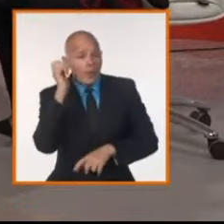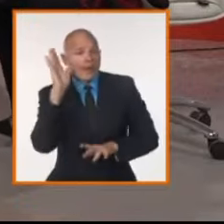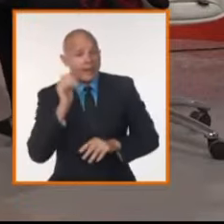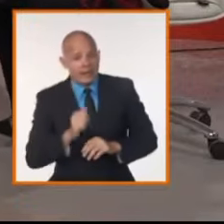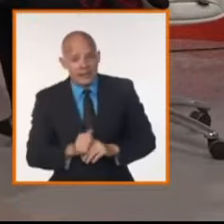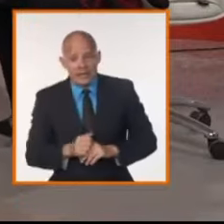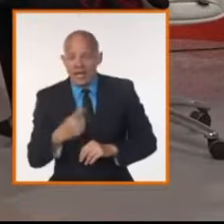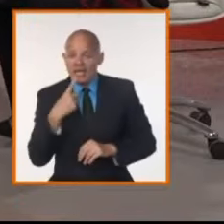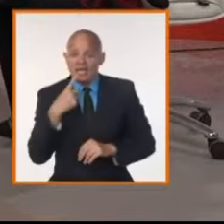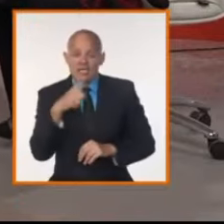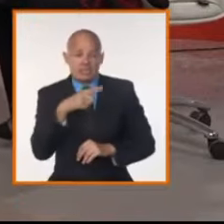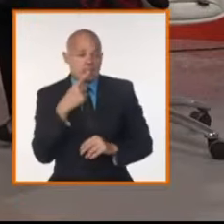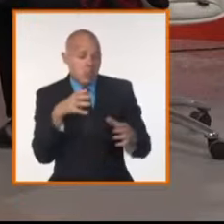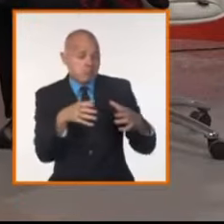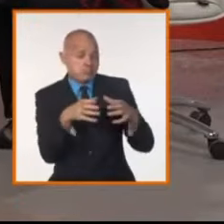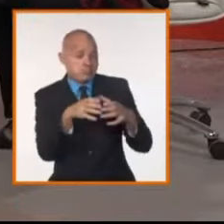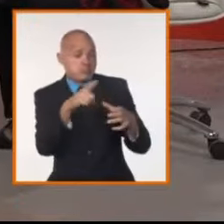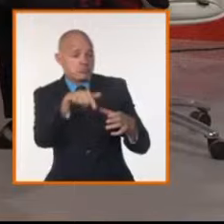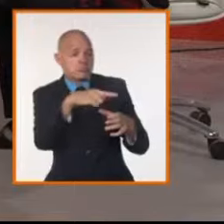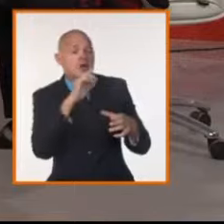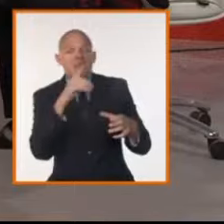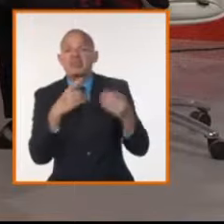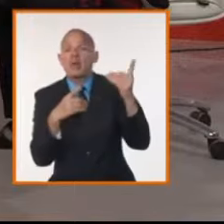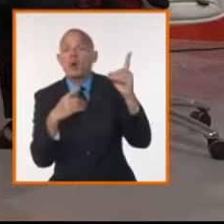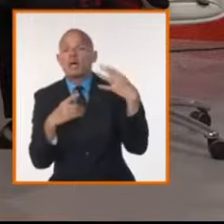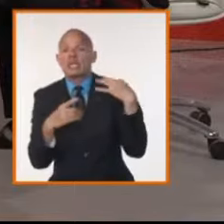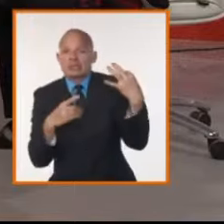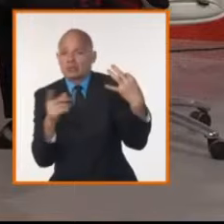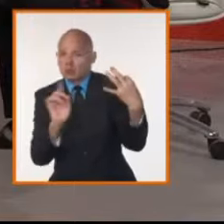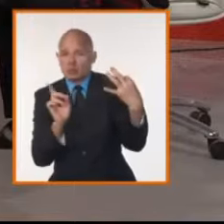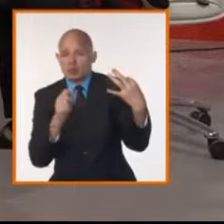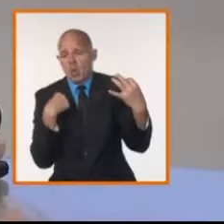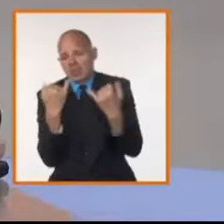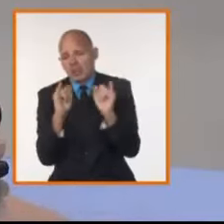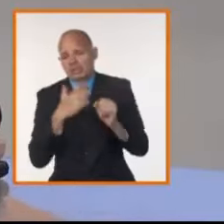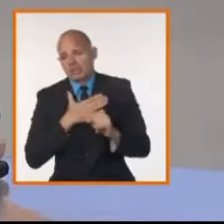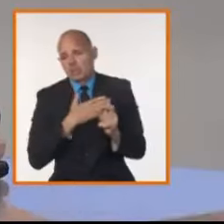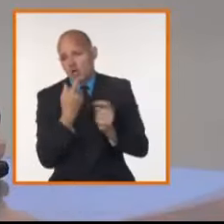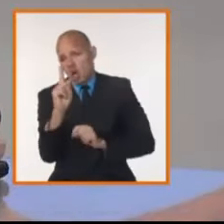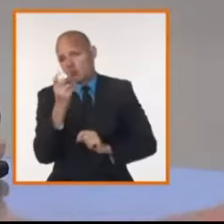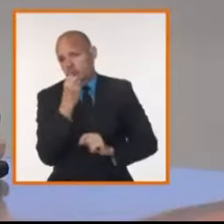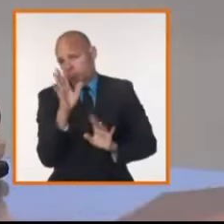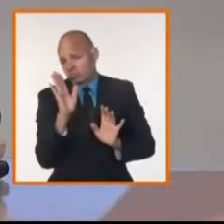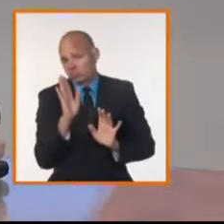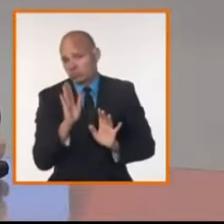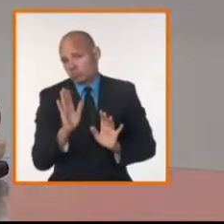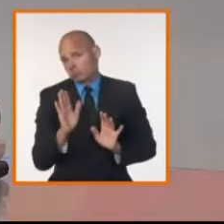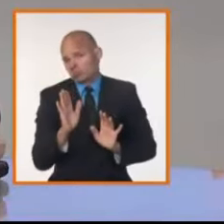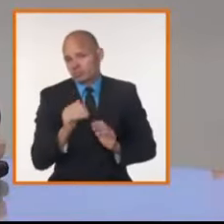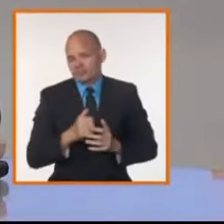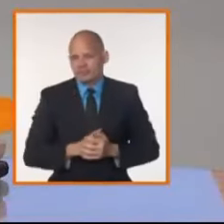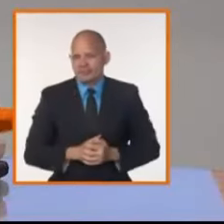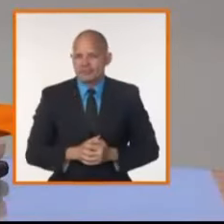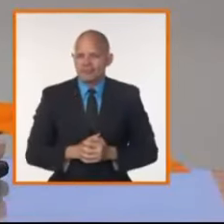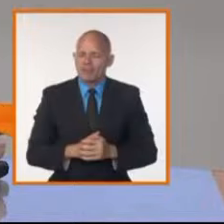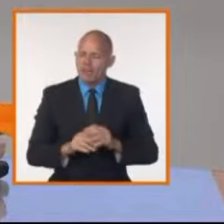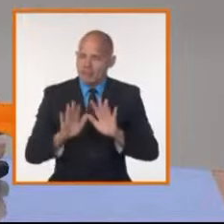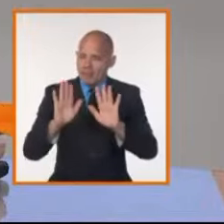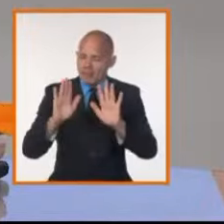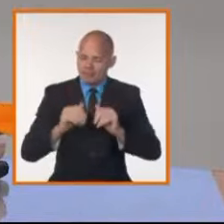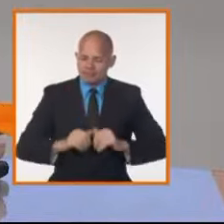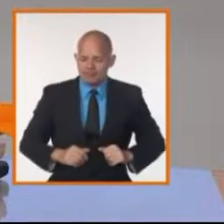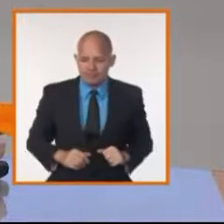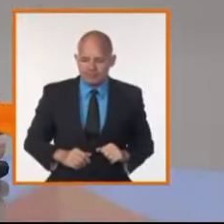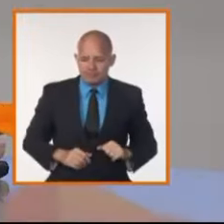demócratas no lo elijan se va a presentar como independiente de las elecon pero eh el El Gran tema además es primero que